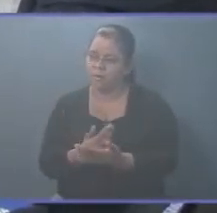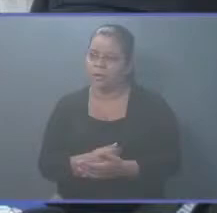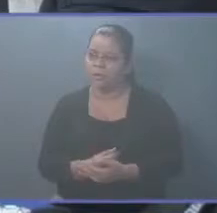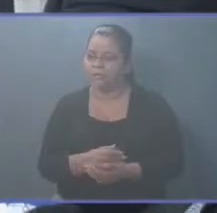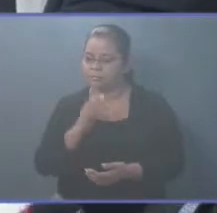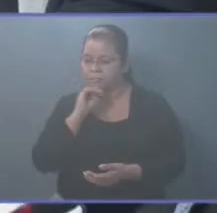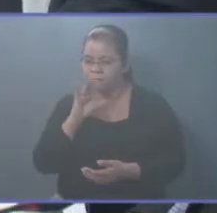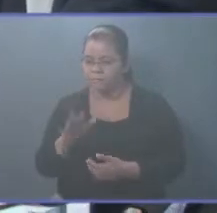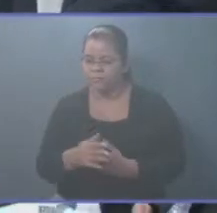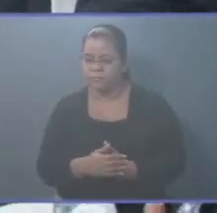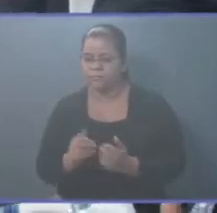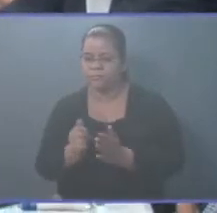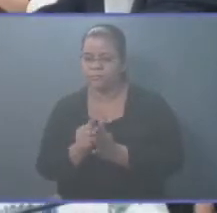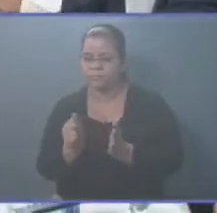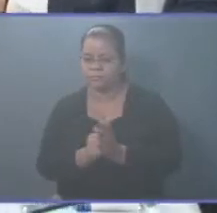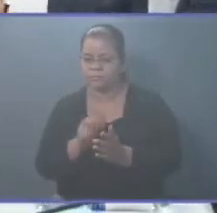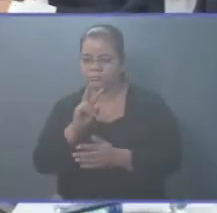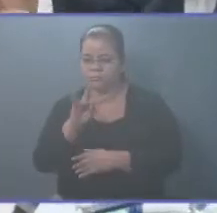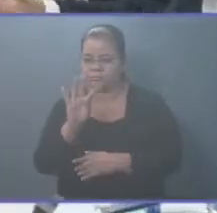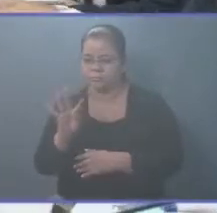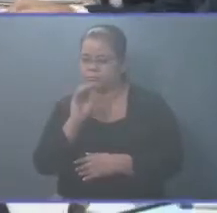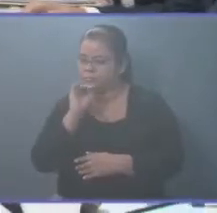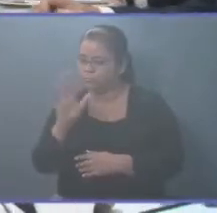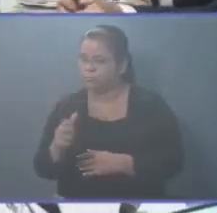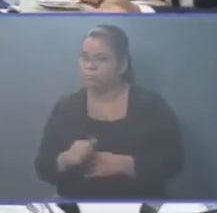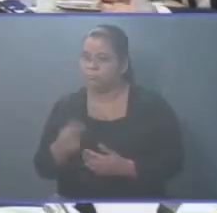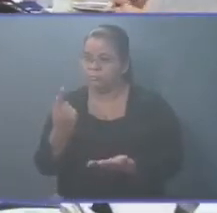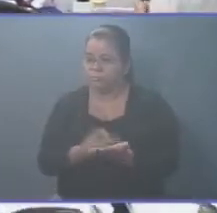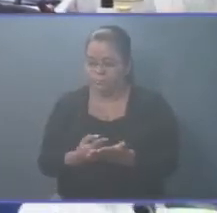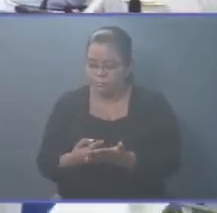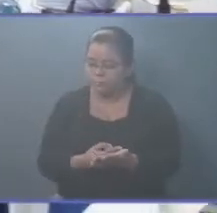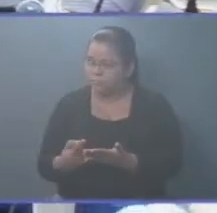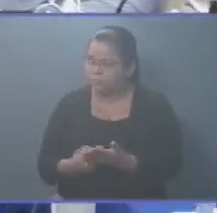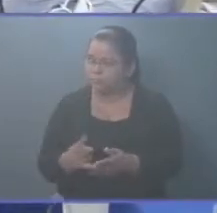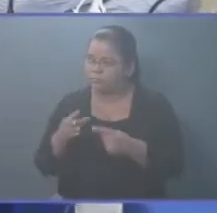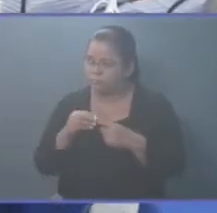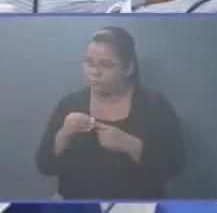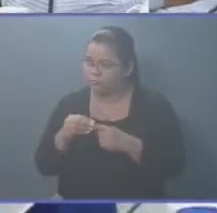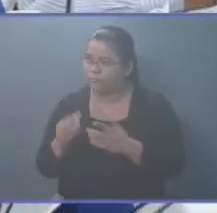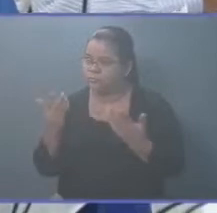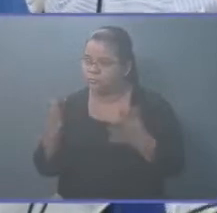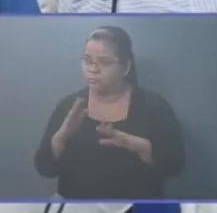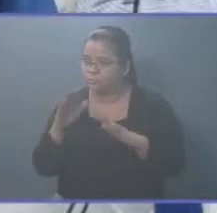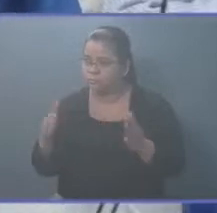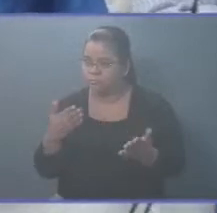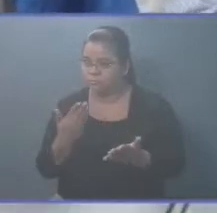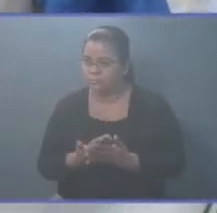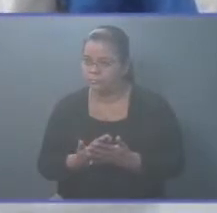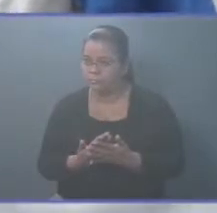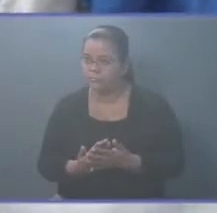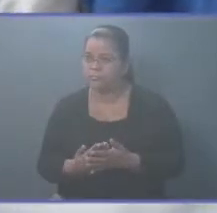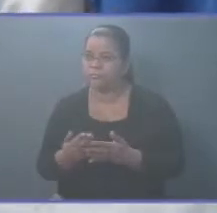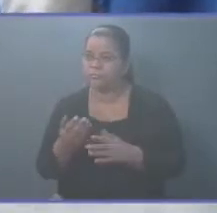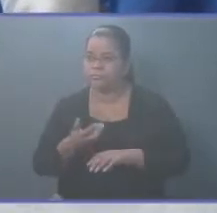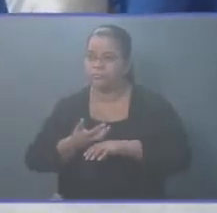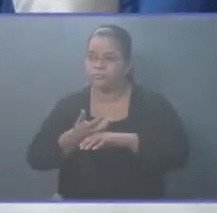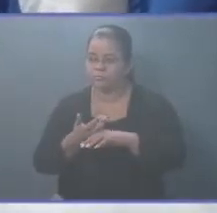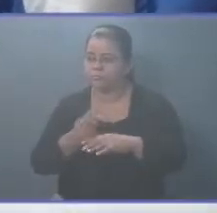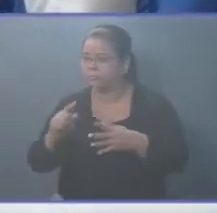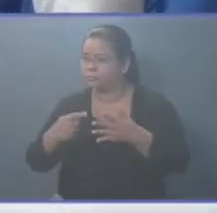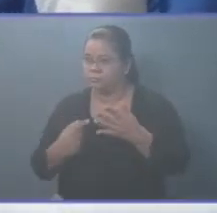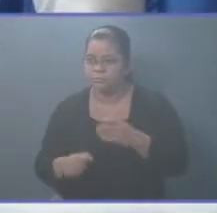que dijese, artículo 24, los tribunales penales ordinarios y especializados en el procedimiento del delito de tráfico ilegal de